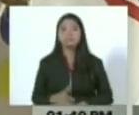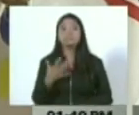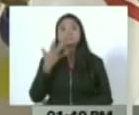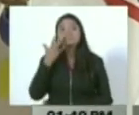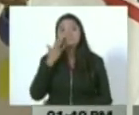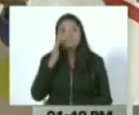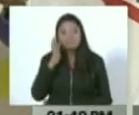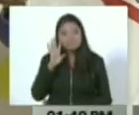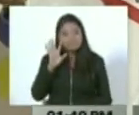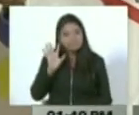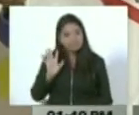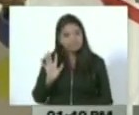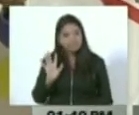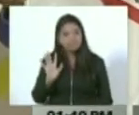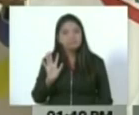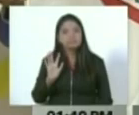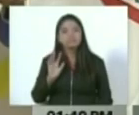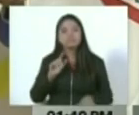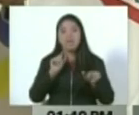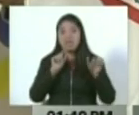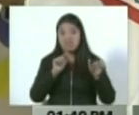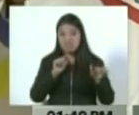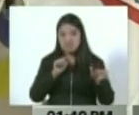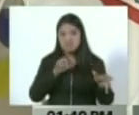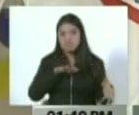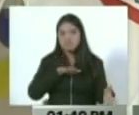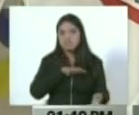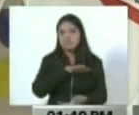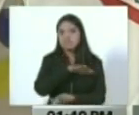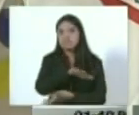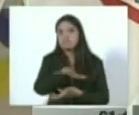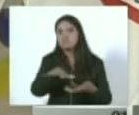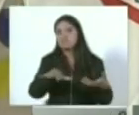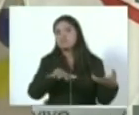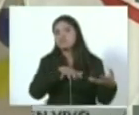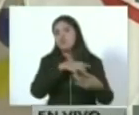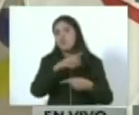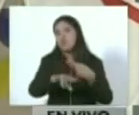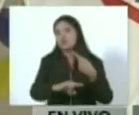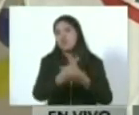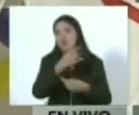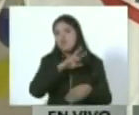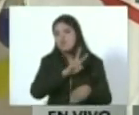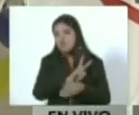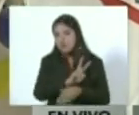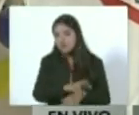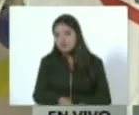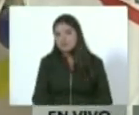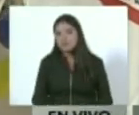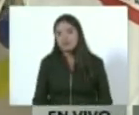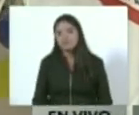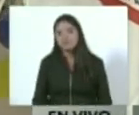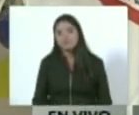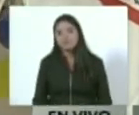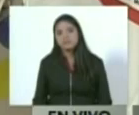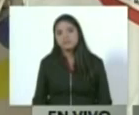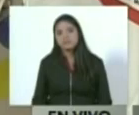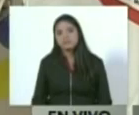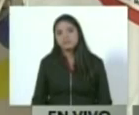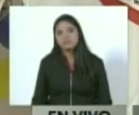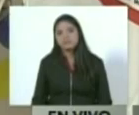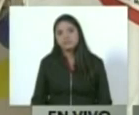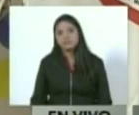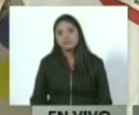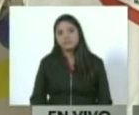pretendían causar una conmoción, un hecho violento y